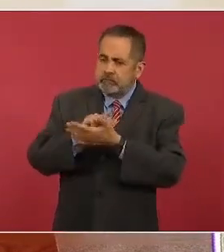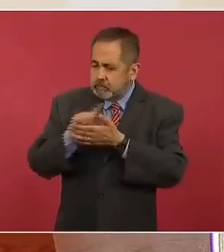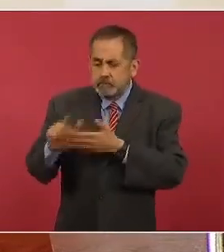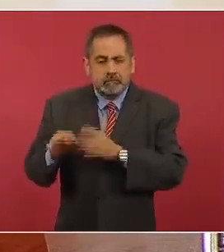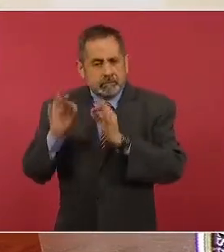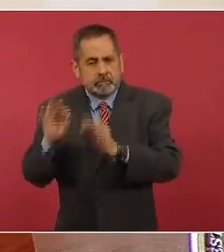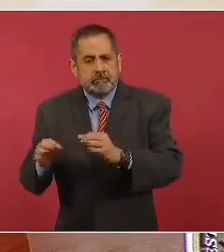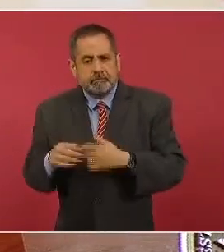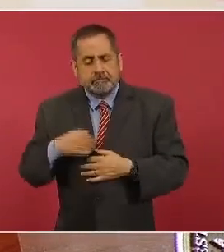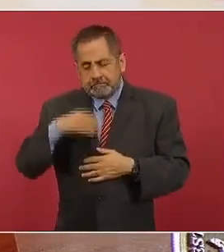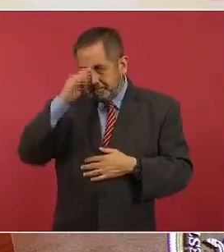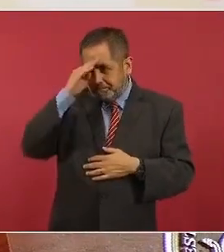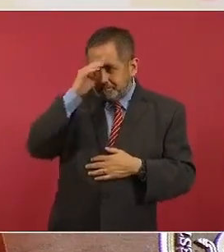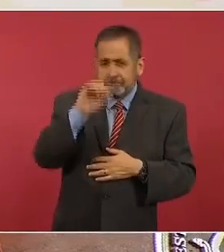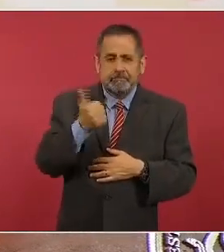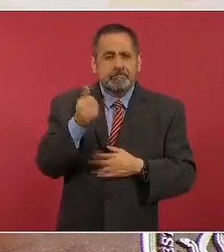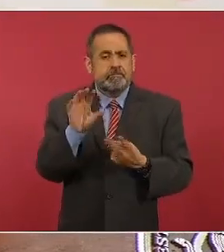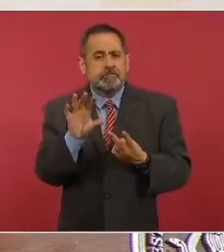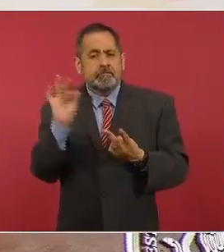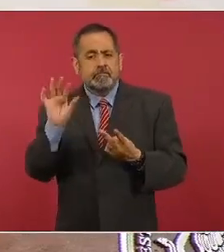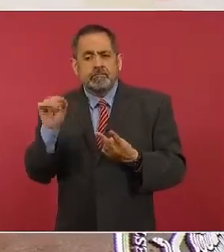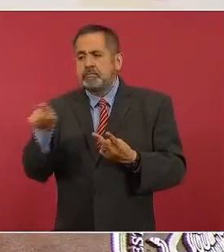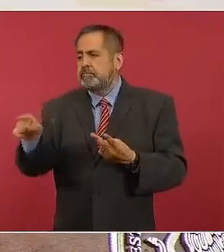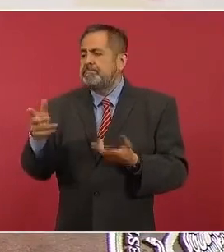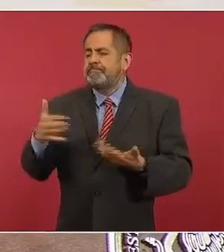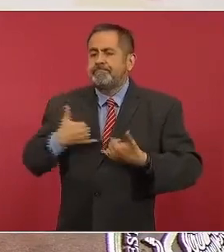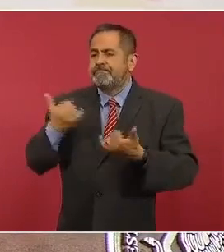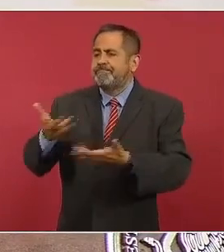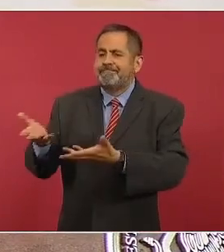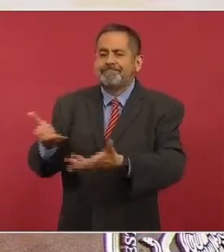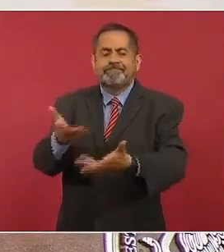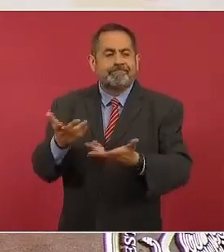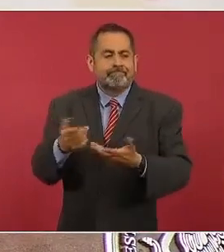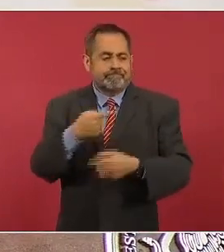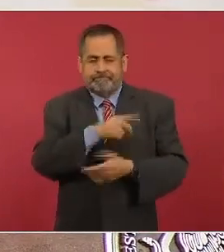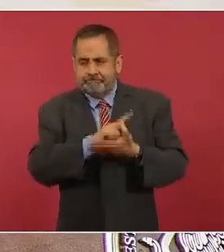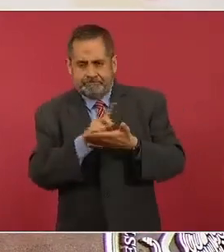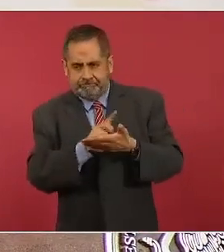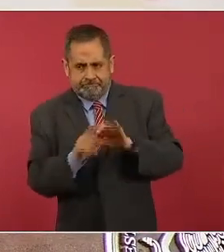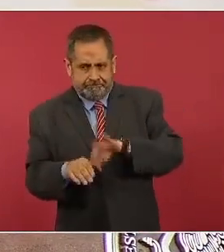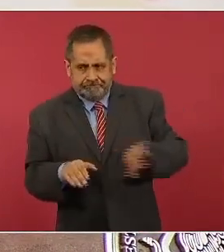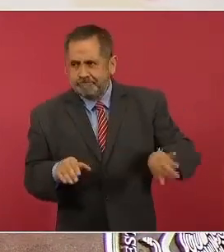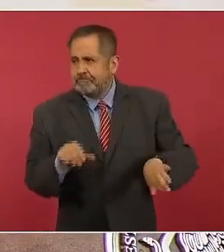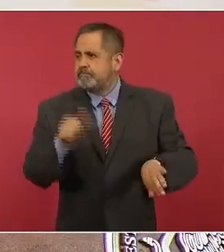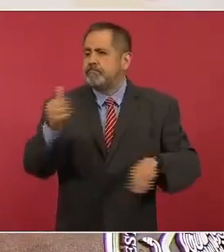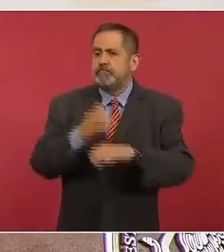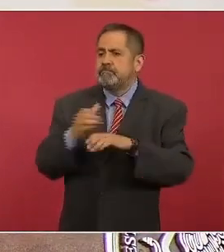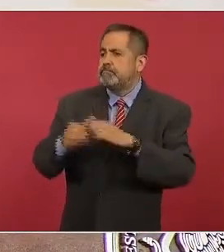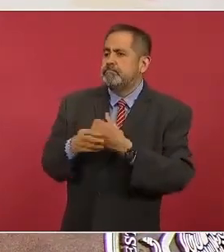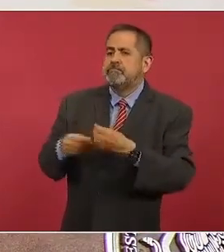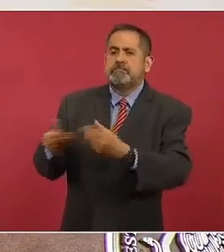buscar opciones alternativas a los jóvenes, ¿sí?,